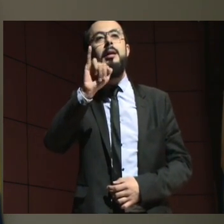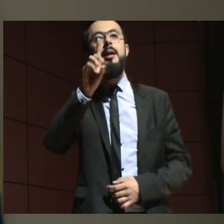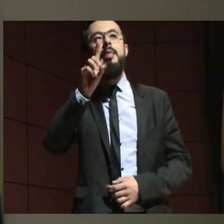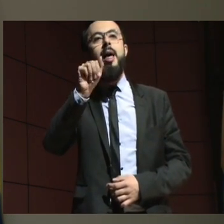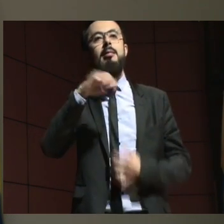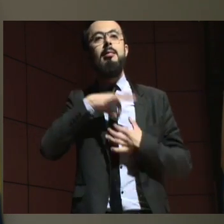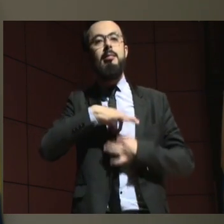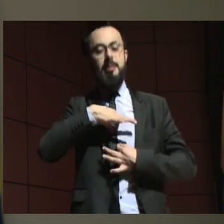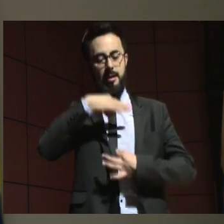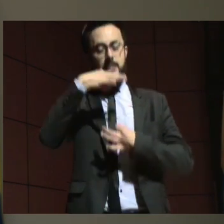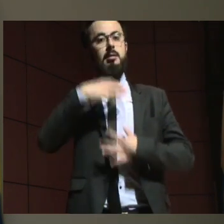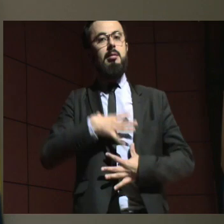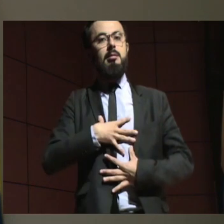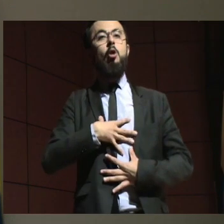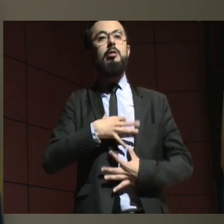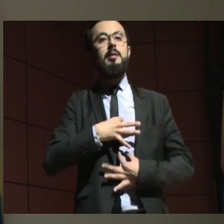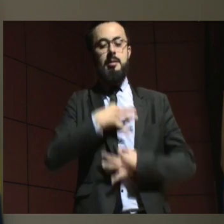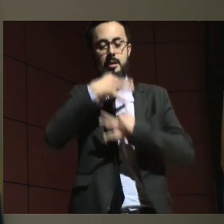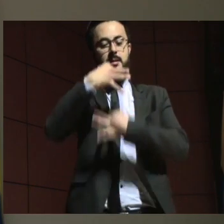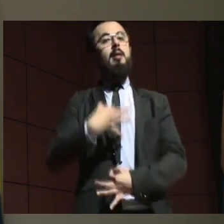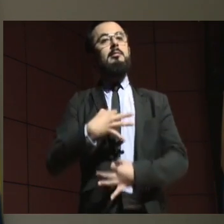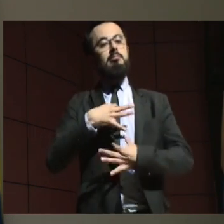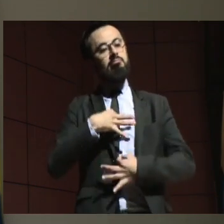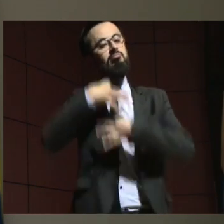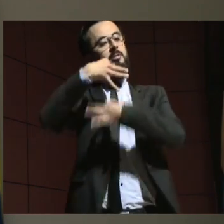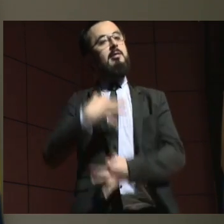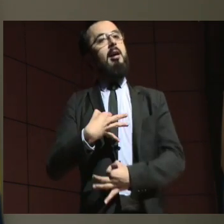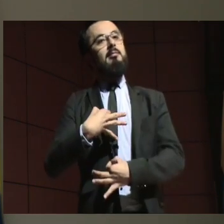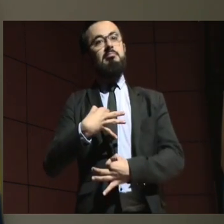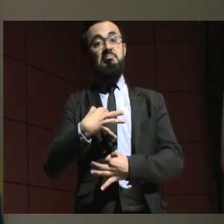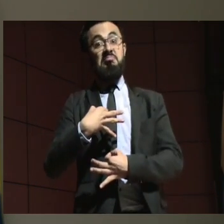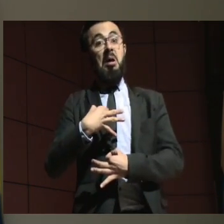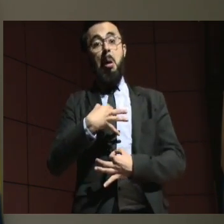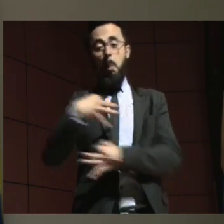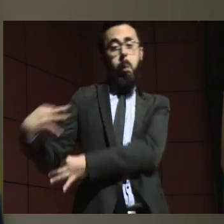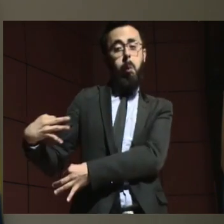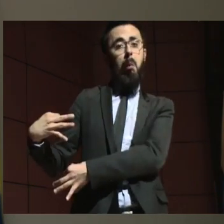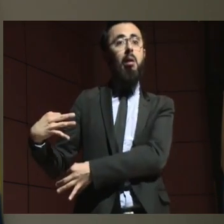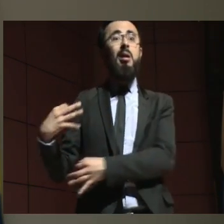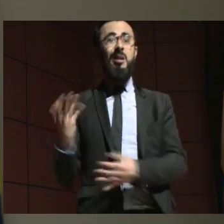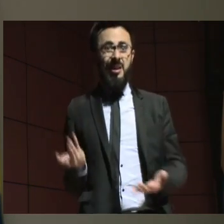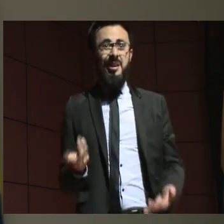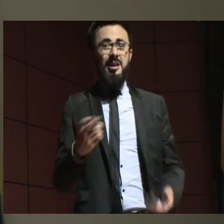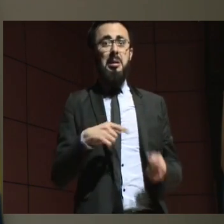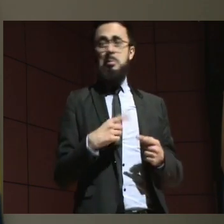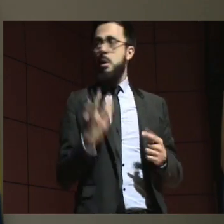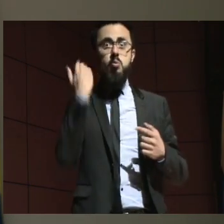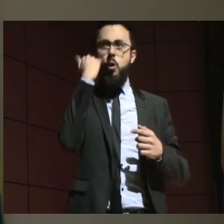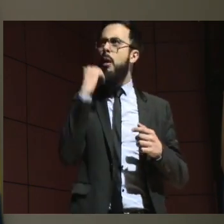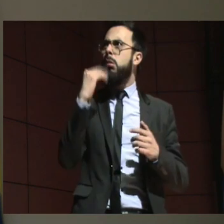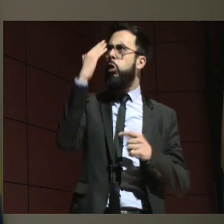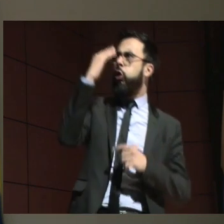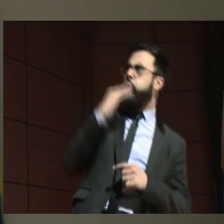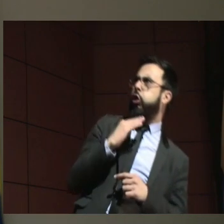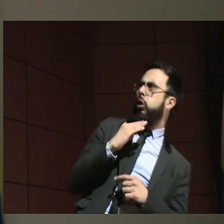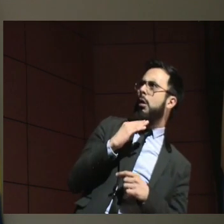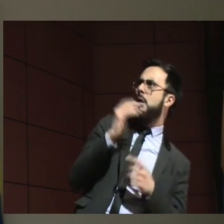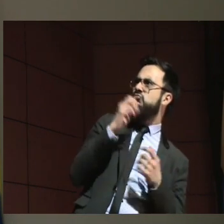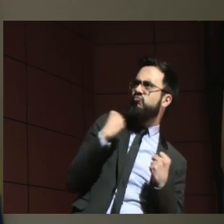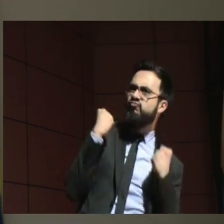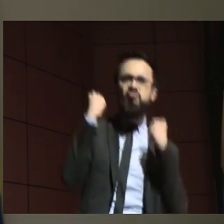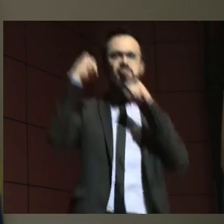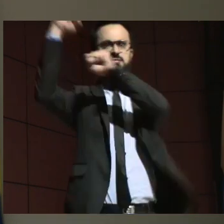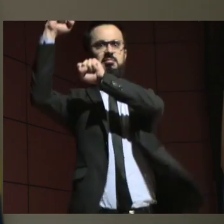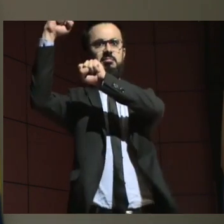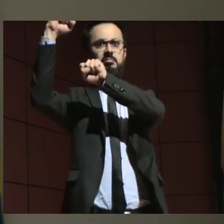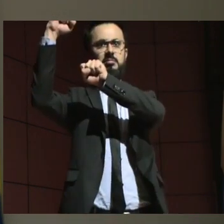representada en la sociedad. Y por eso también las personas negras o afrodescendientes luego también lucharon